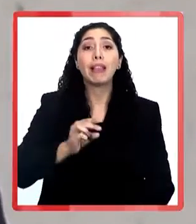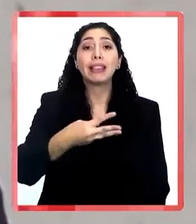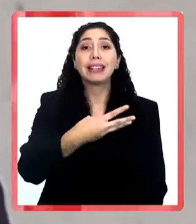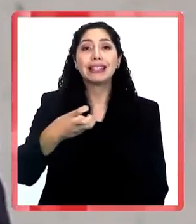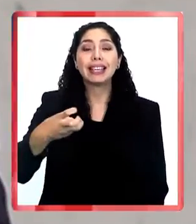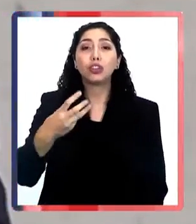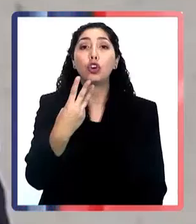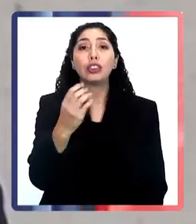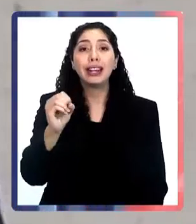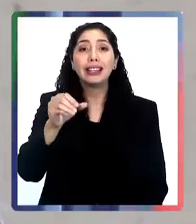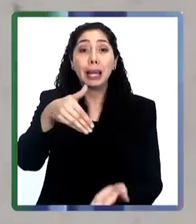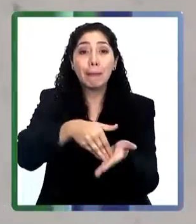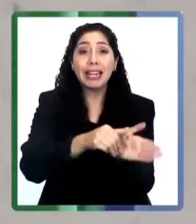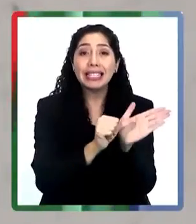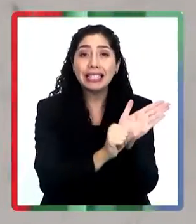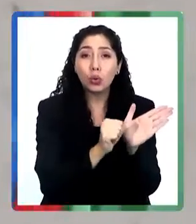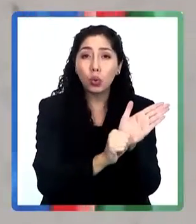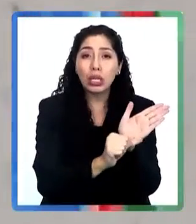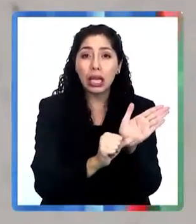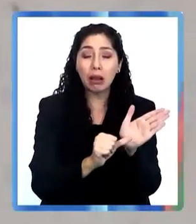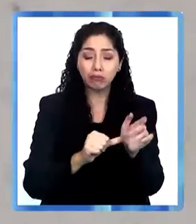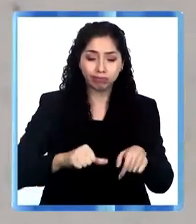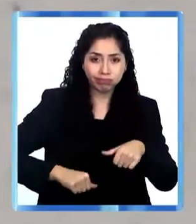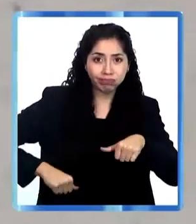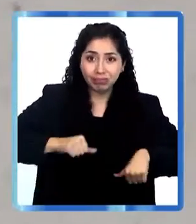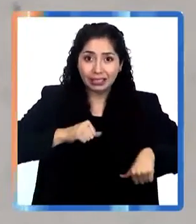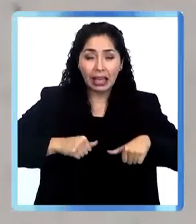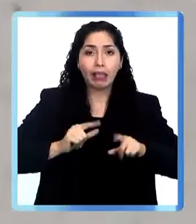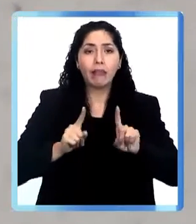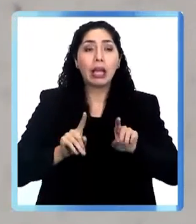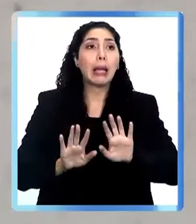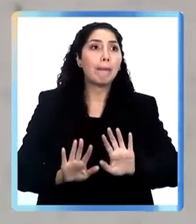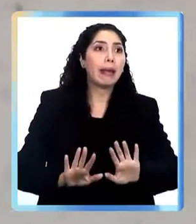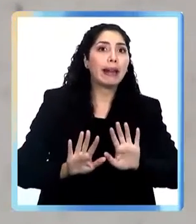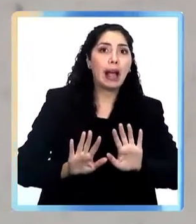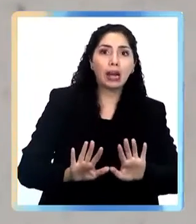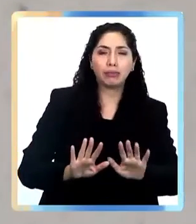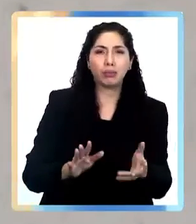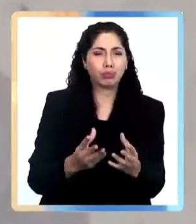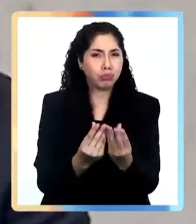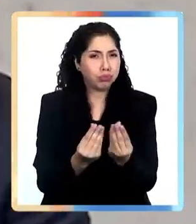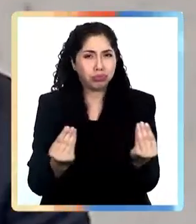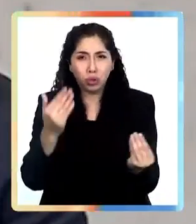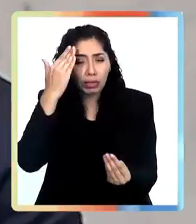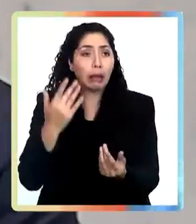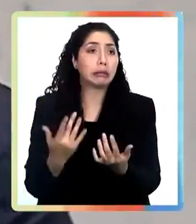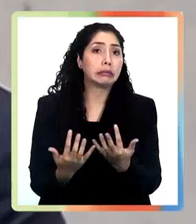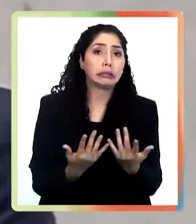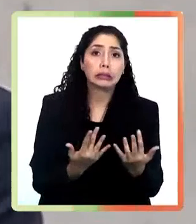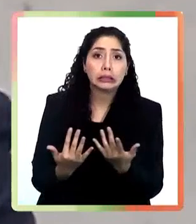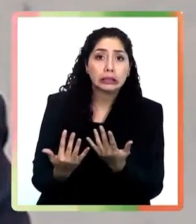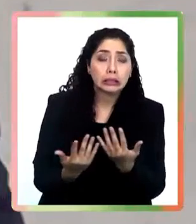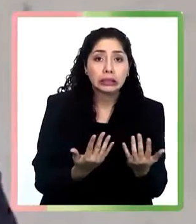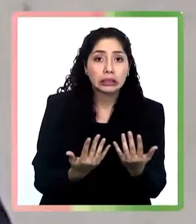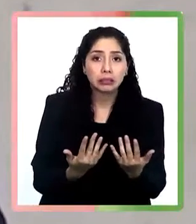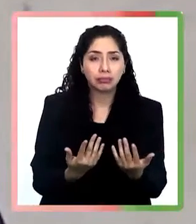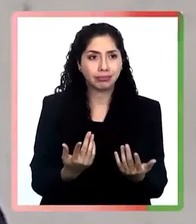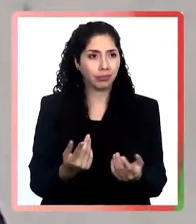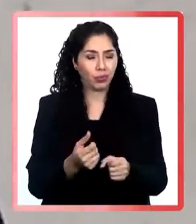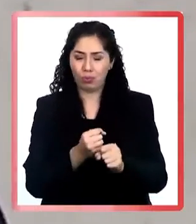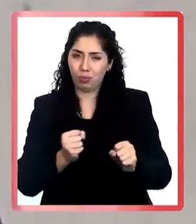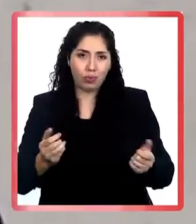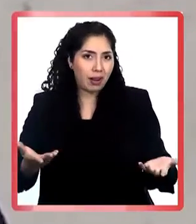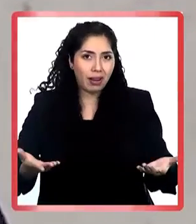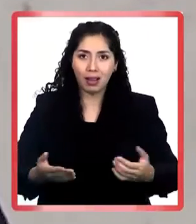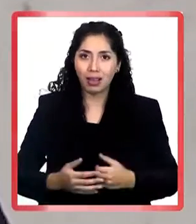330 mil cirugías deben esperar un promedio de 600 dos días de espera estas cifras compatriotas no